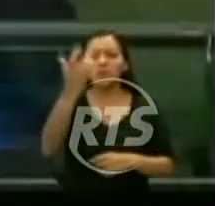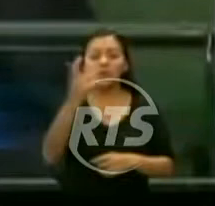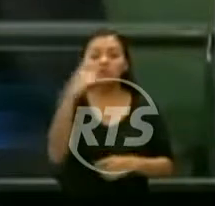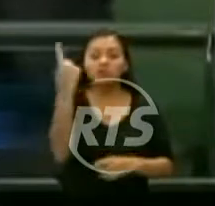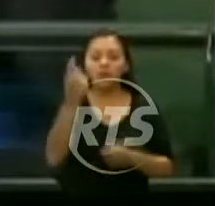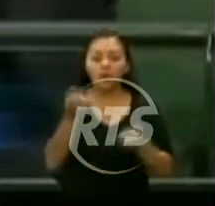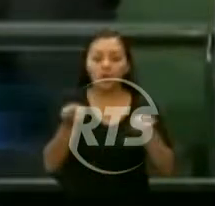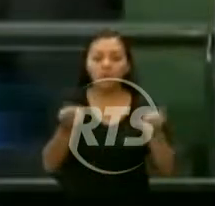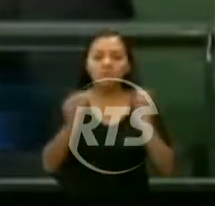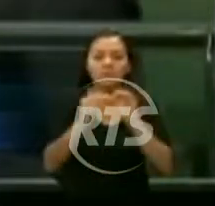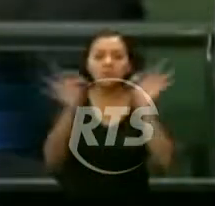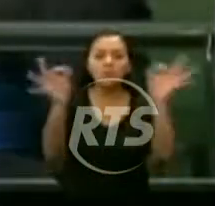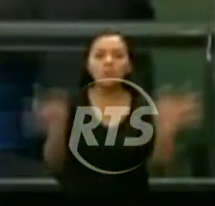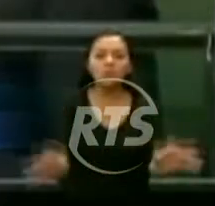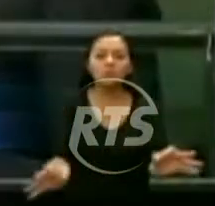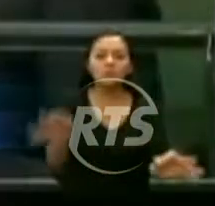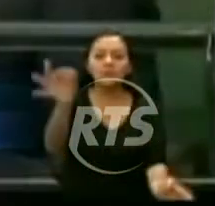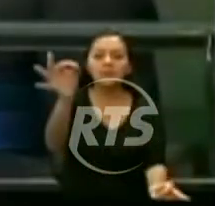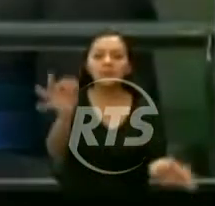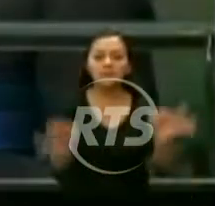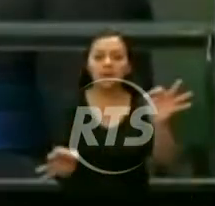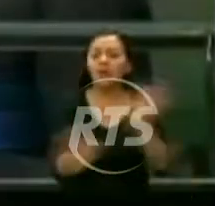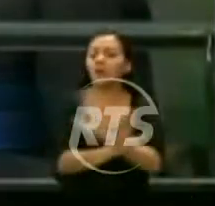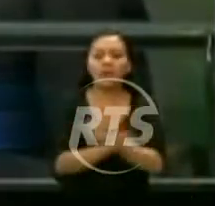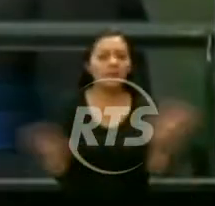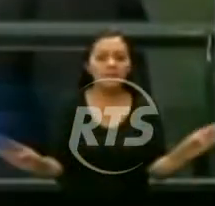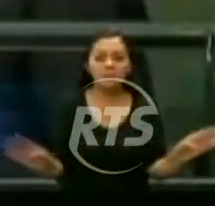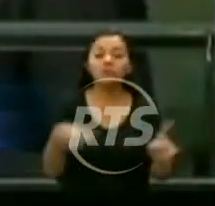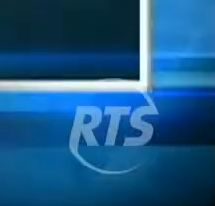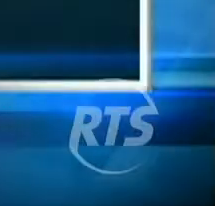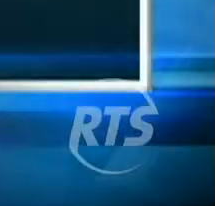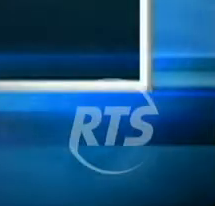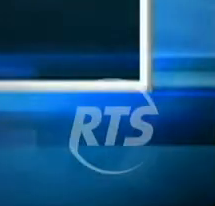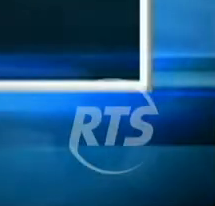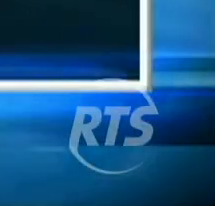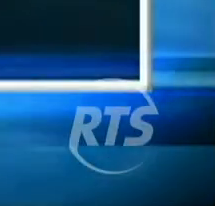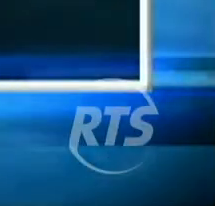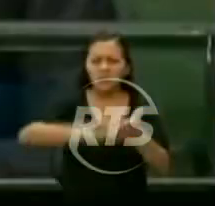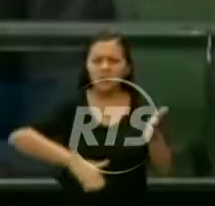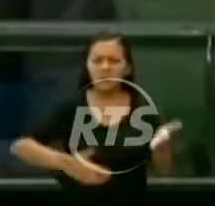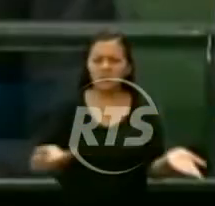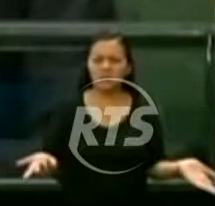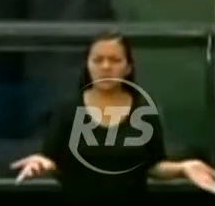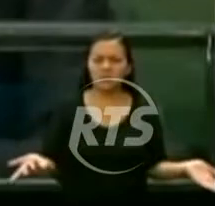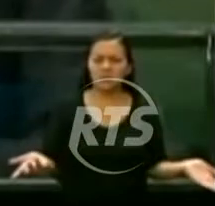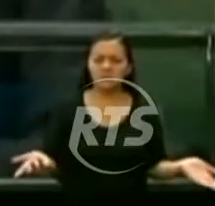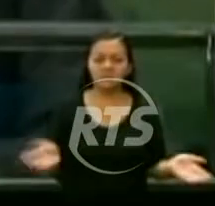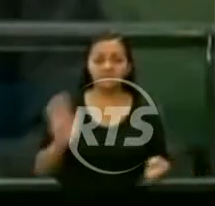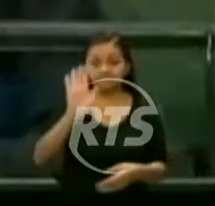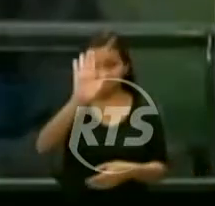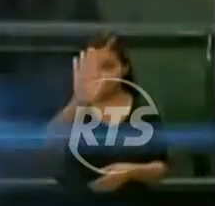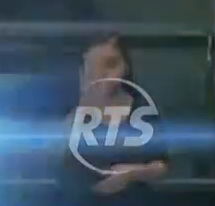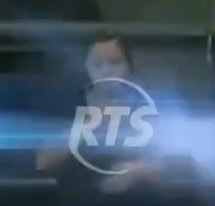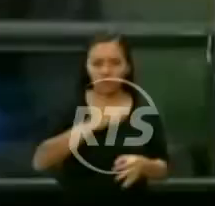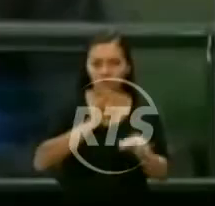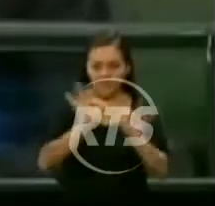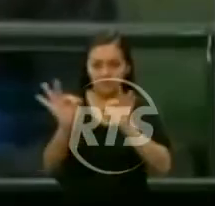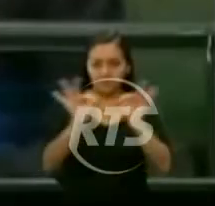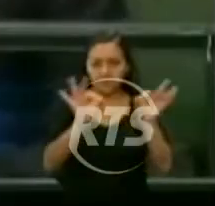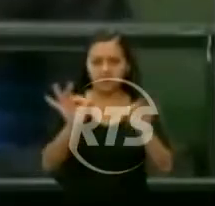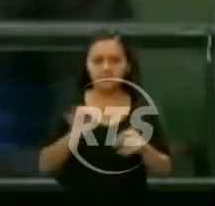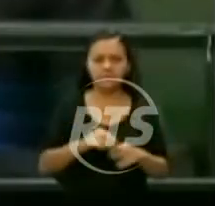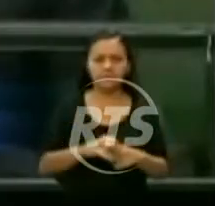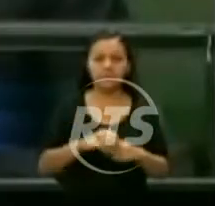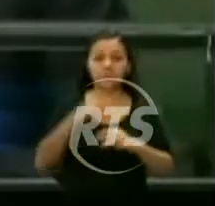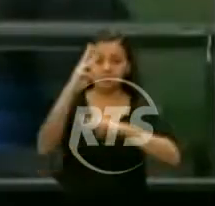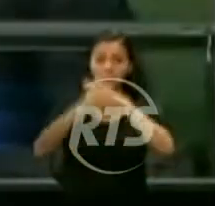con más justicia, en este caso ambiental. Migración. La paradoja inmoral de